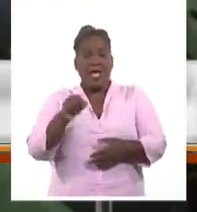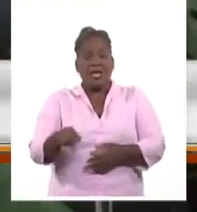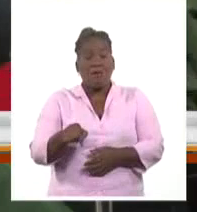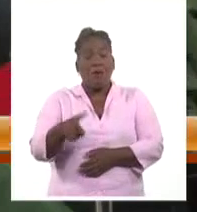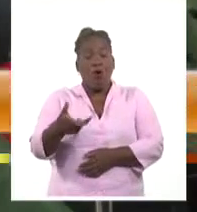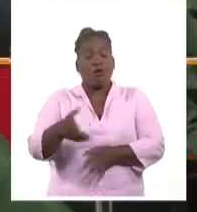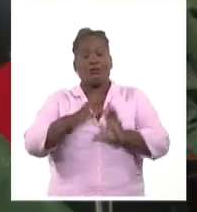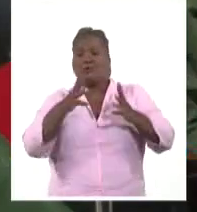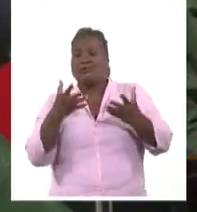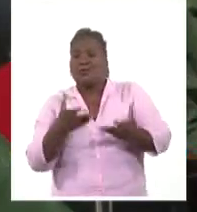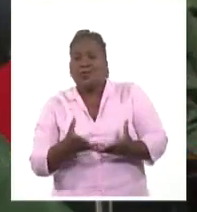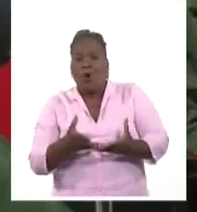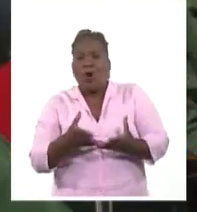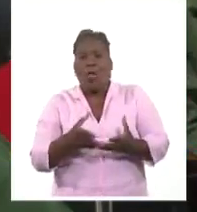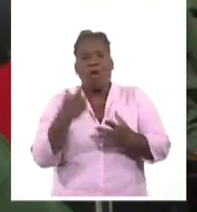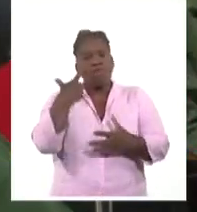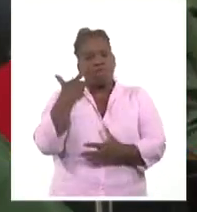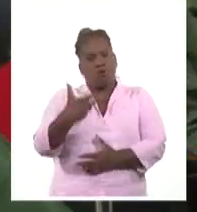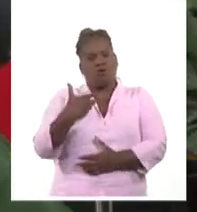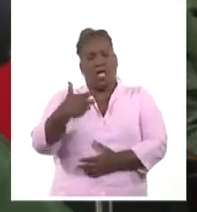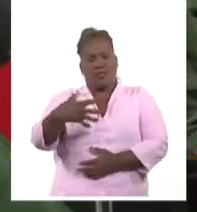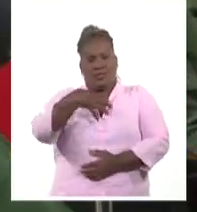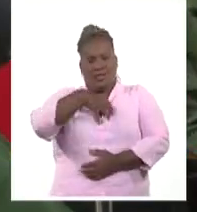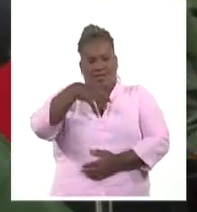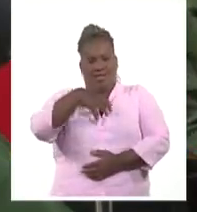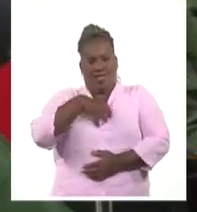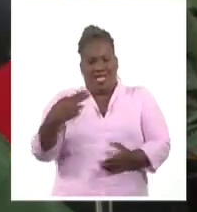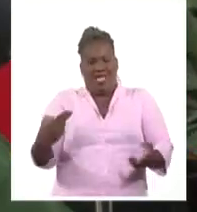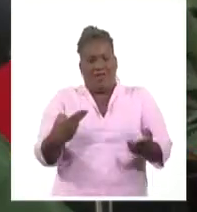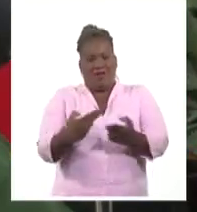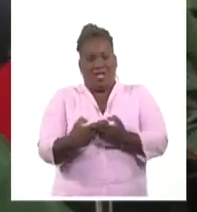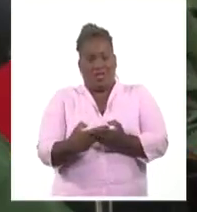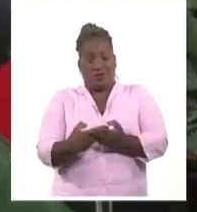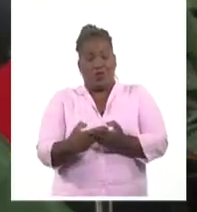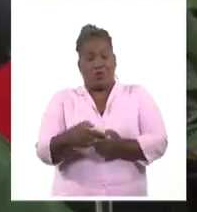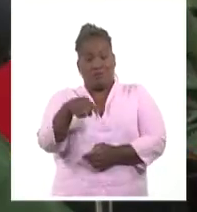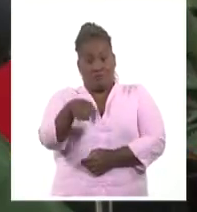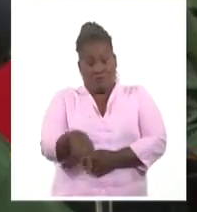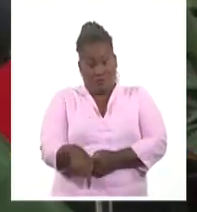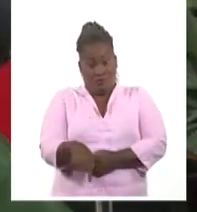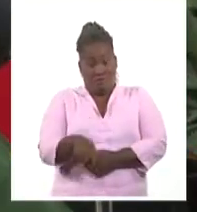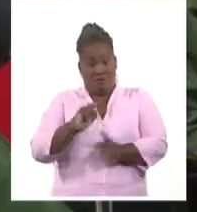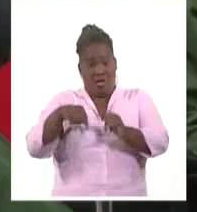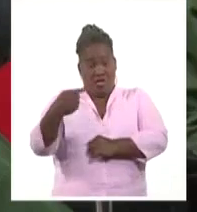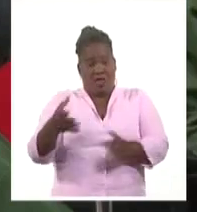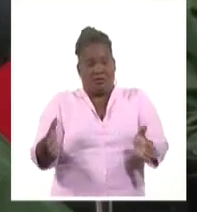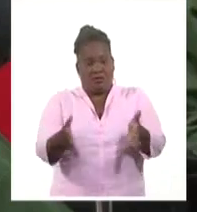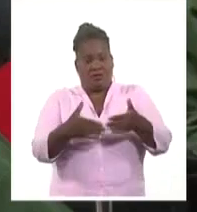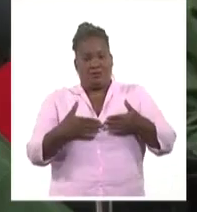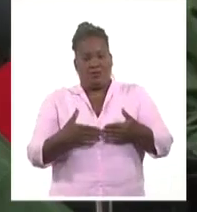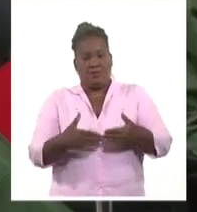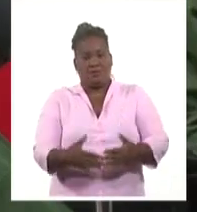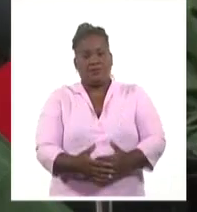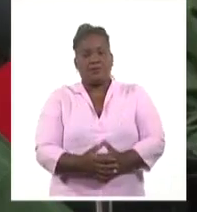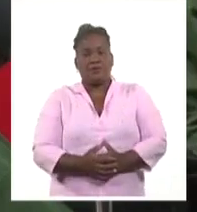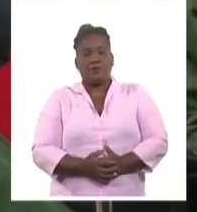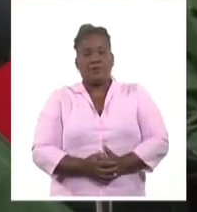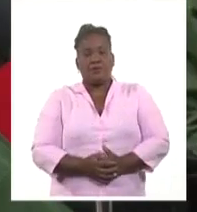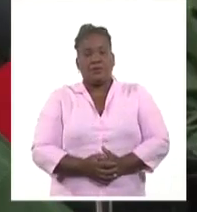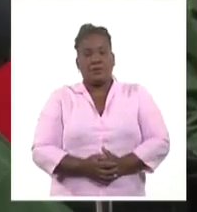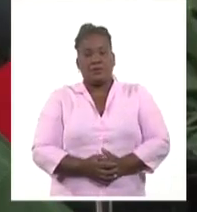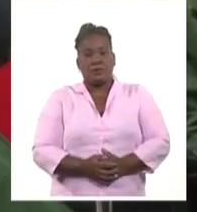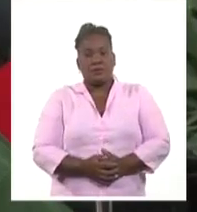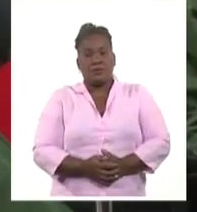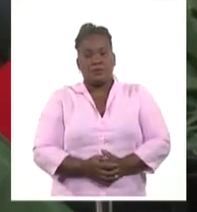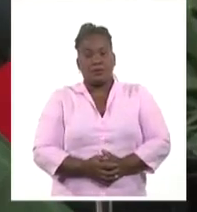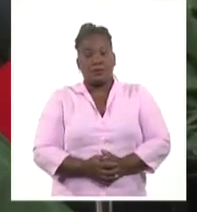expectativas, las propias visiones que se han hecho aquí de pronóstico alrededor de diferentes